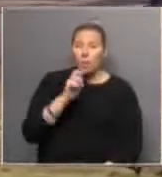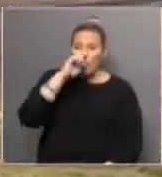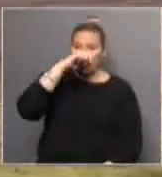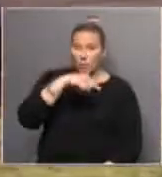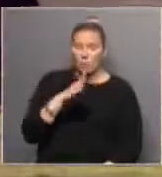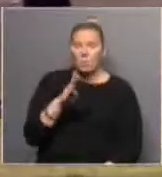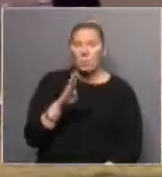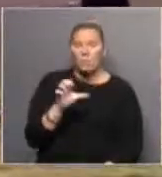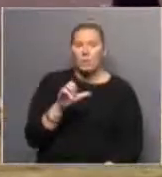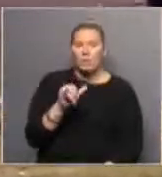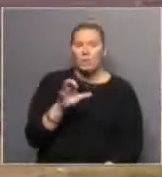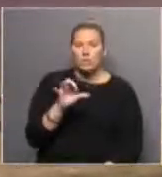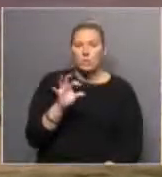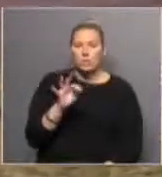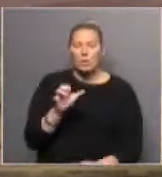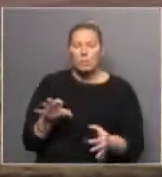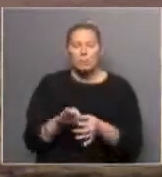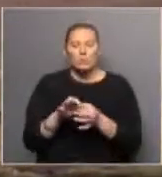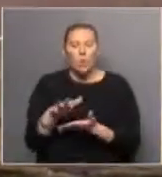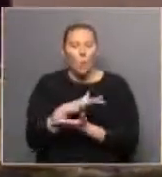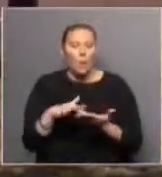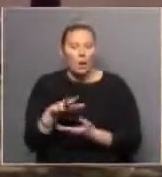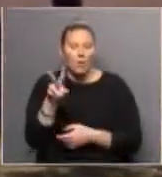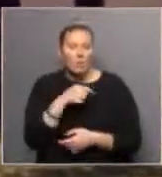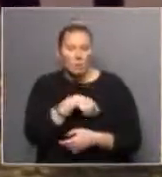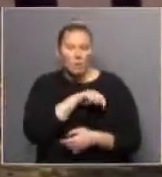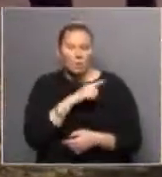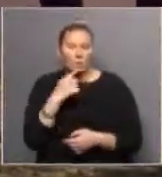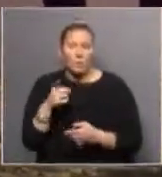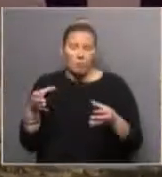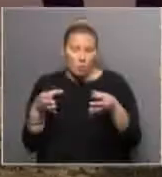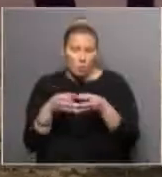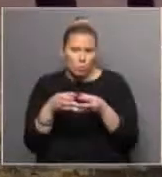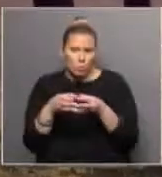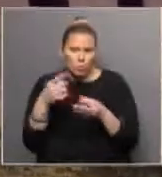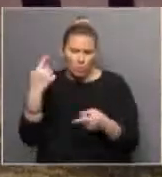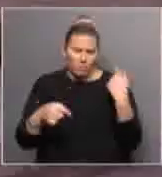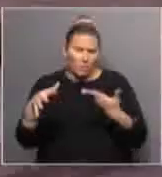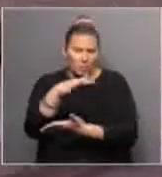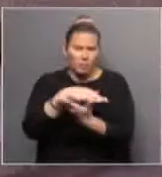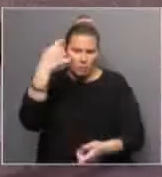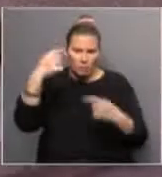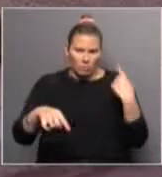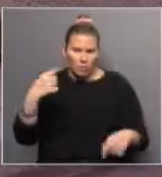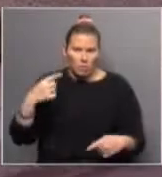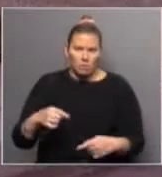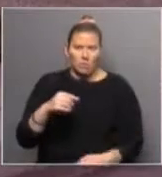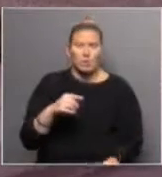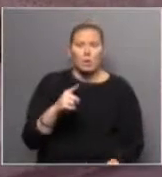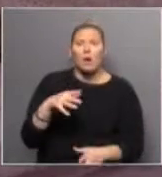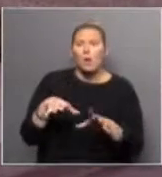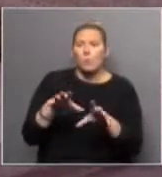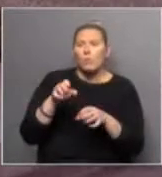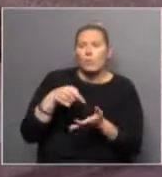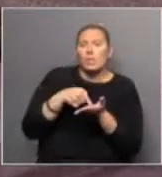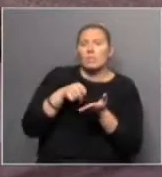del Peyote vinculada con este Villa Española. El Peyote en realidad era una banda que éramos de gente de distintos barrios, ¿no? Estaba Juan Campodónico, que vivía en el